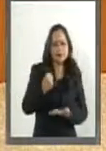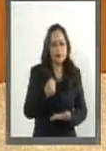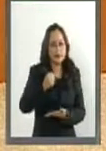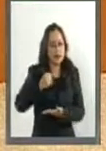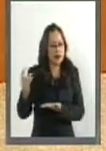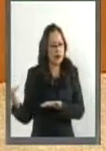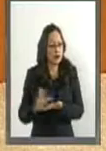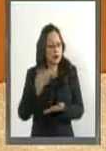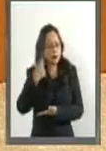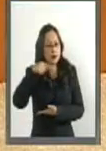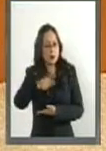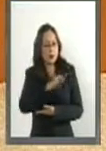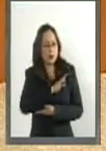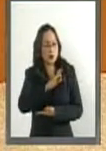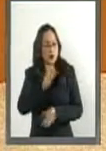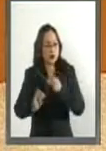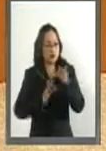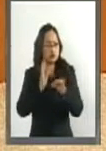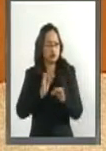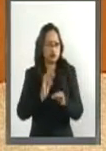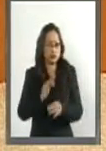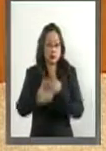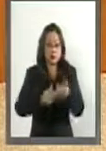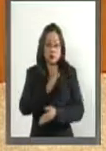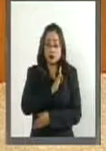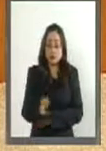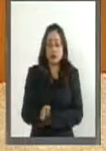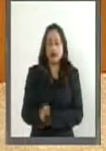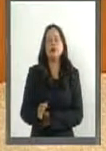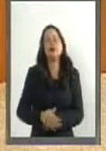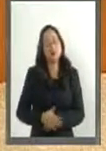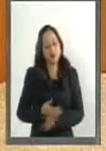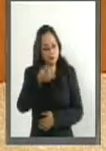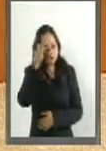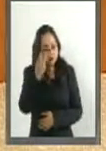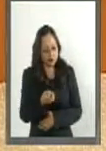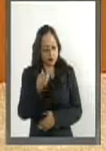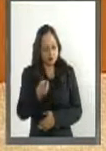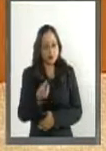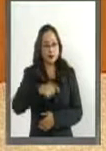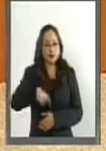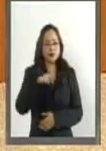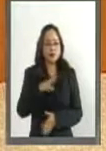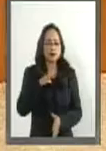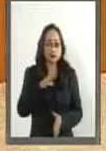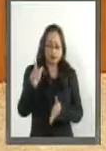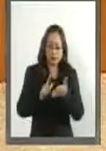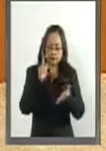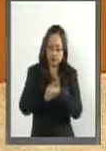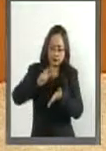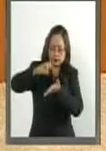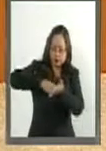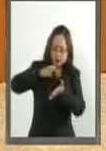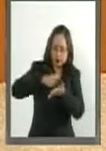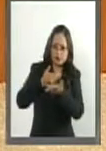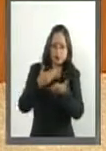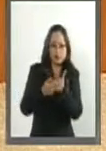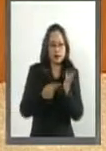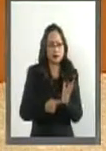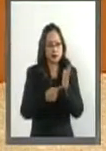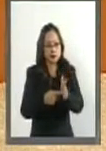que les permitan garantizar su operación. Por eso es que esta reforma que hoy ha presentado